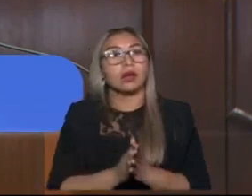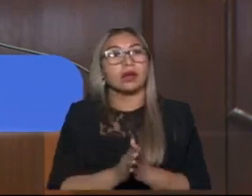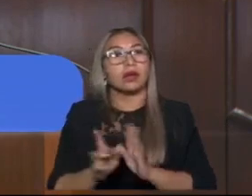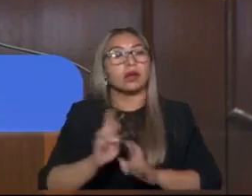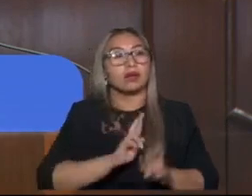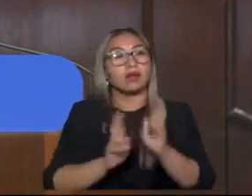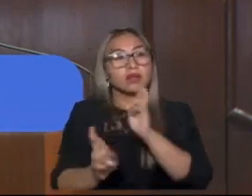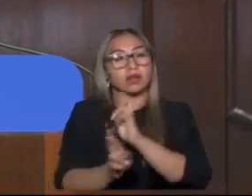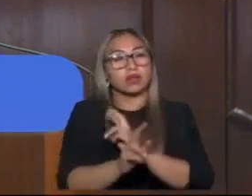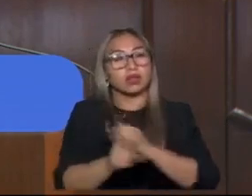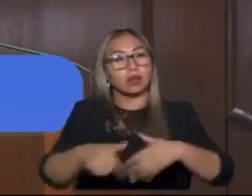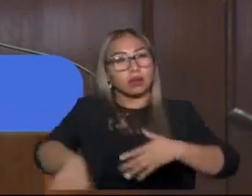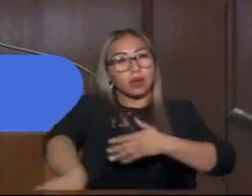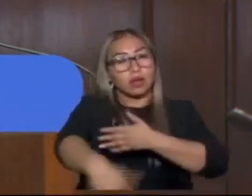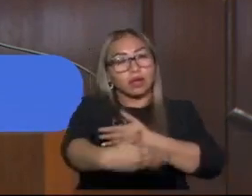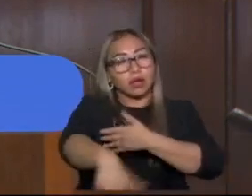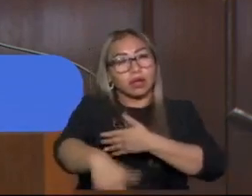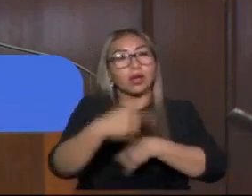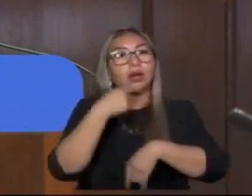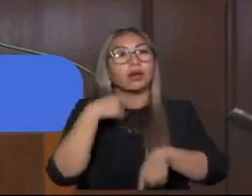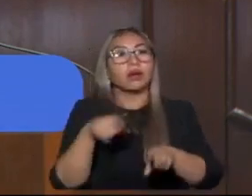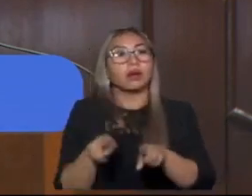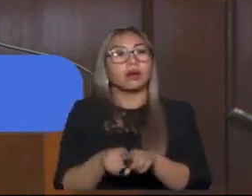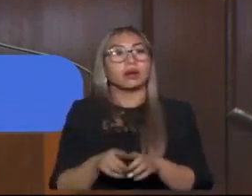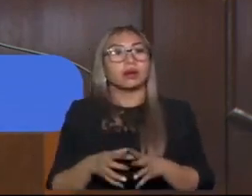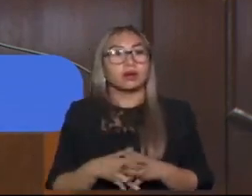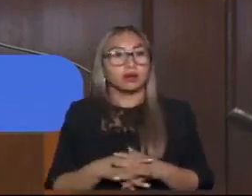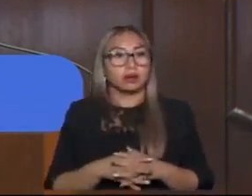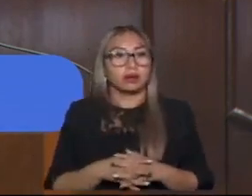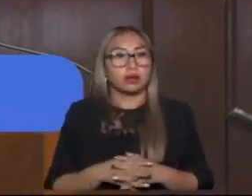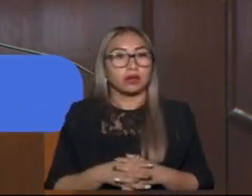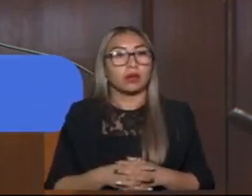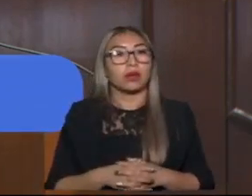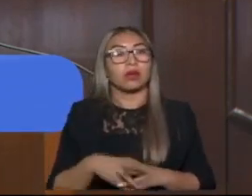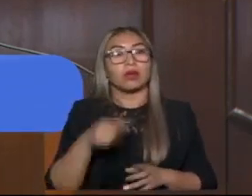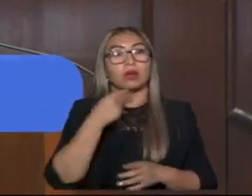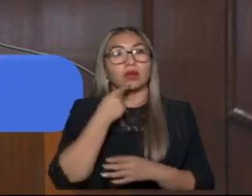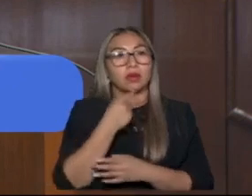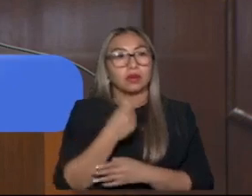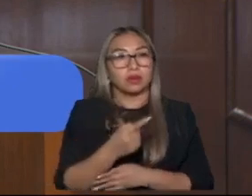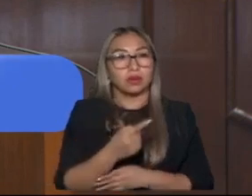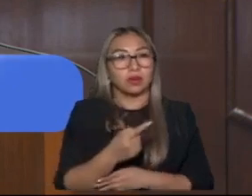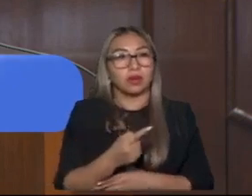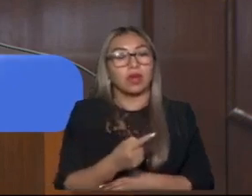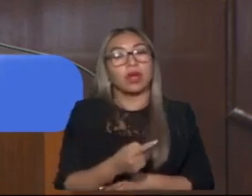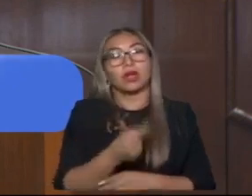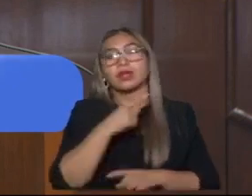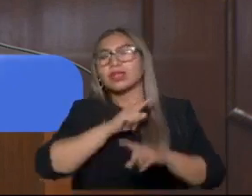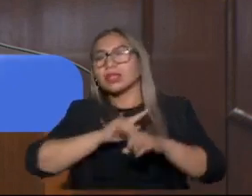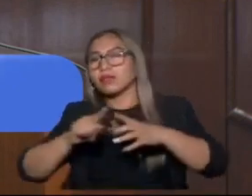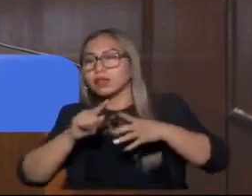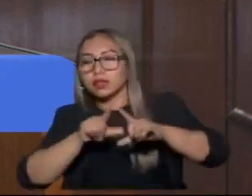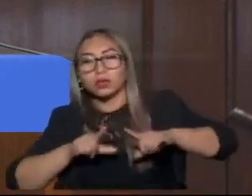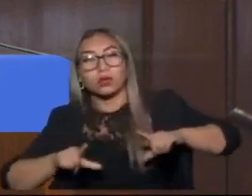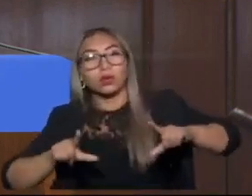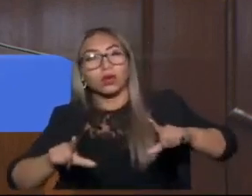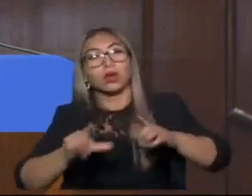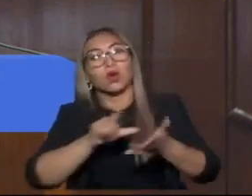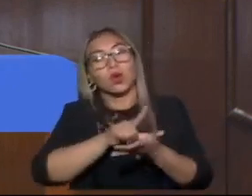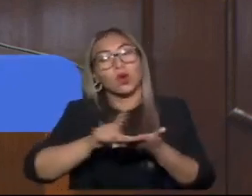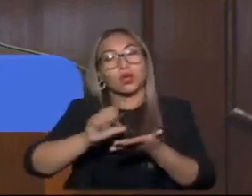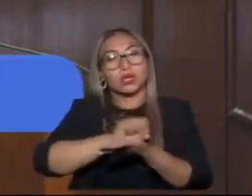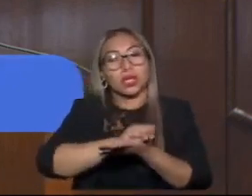Rehabilitación de la carretera El Ejido, La Espigadilla, Tres Quebradas, Aguabuena, en Los